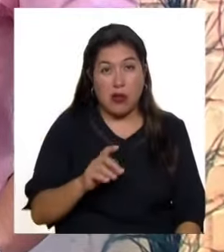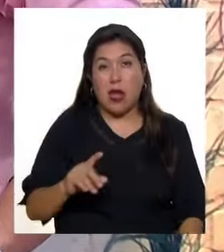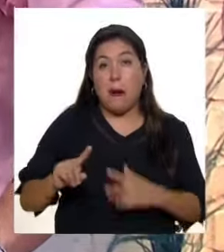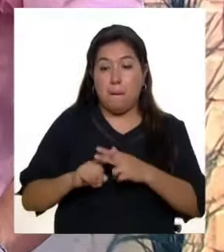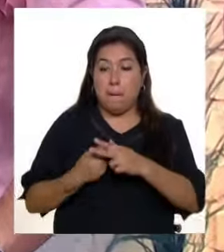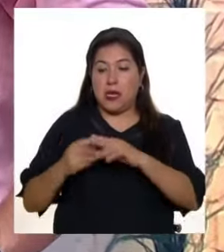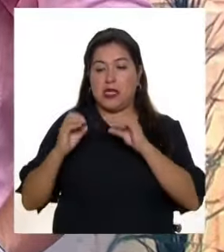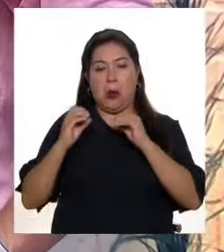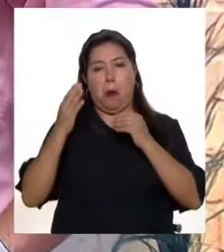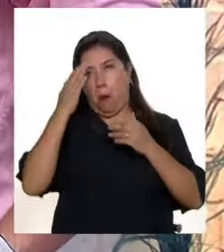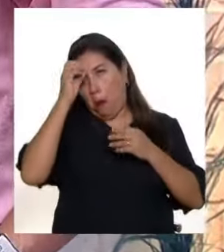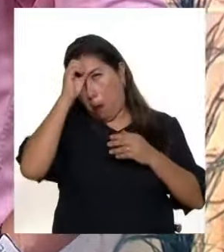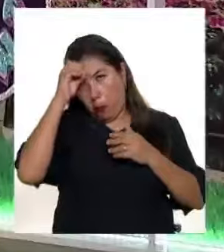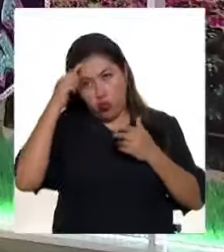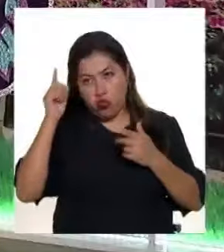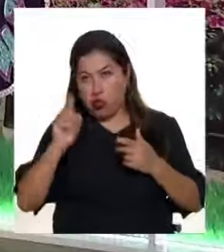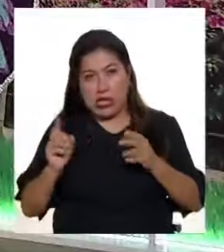cero...